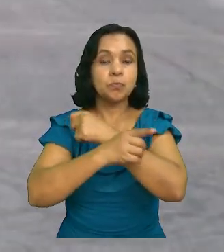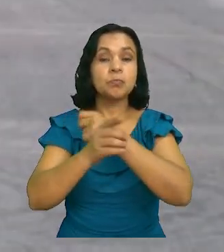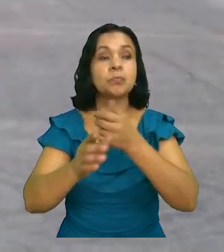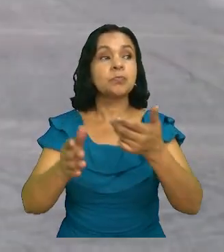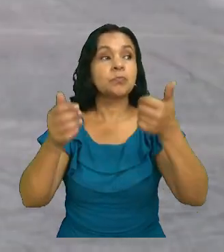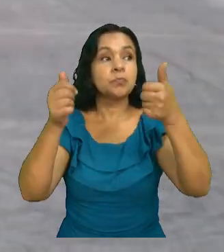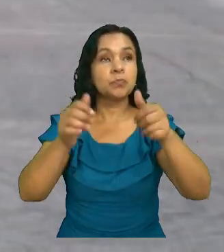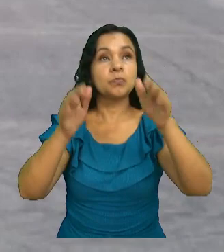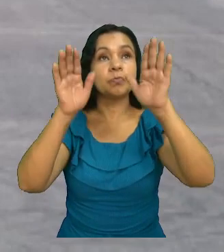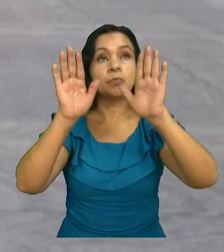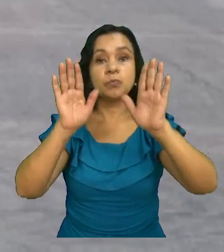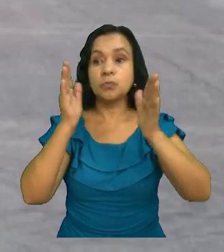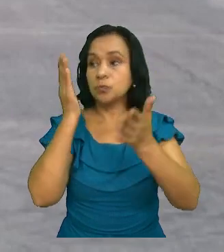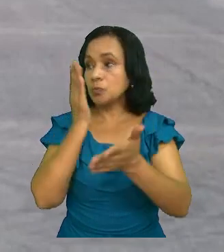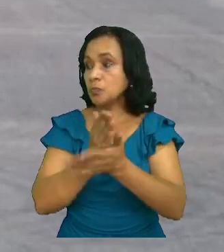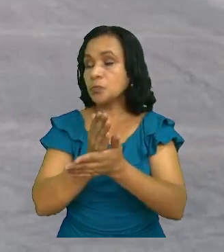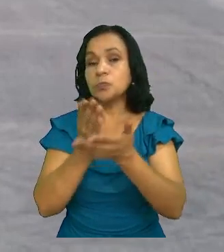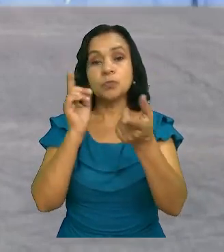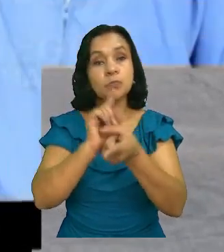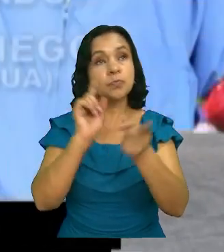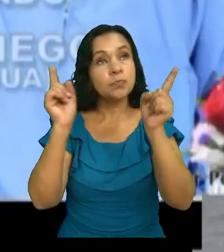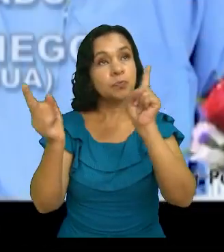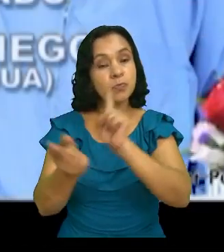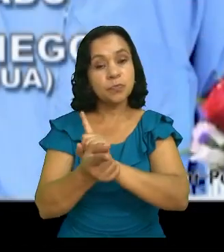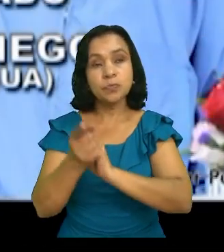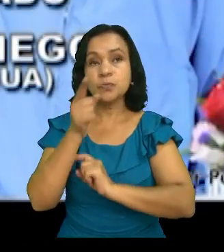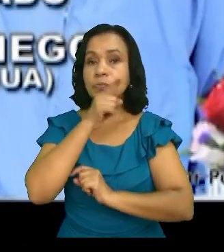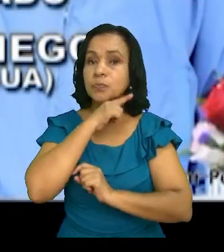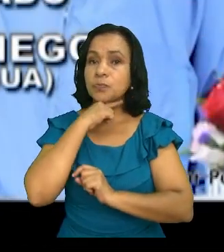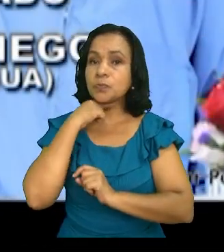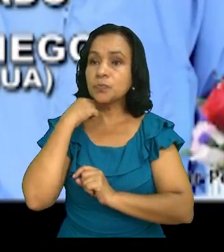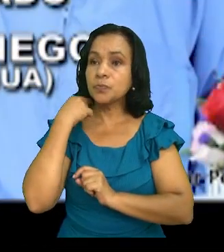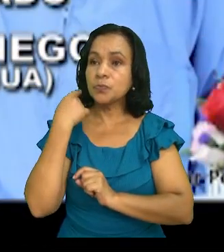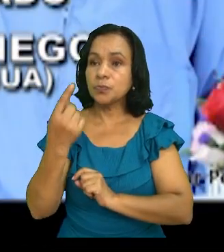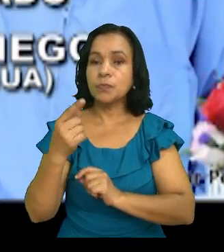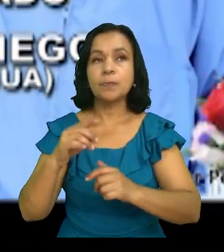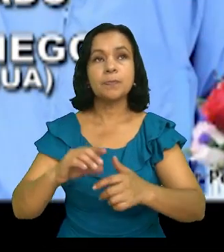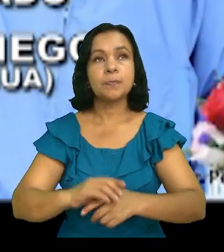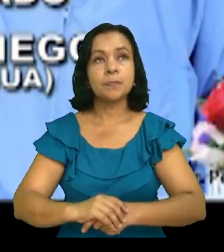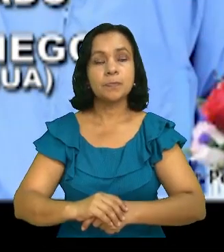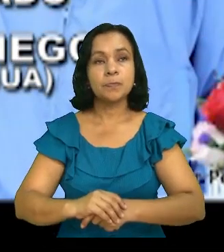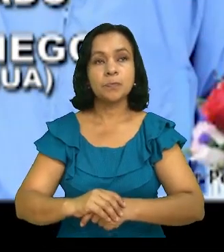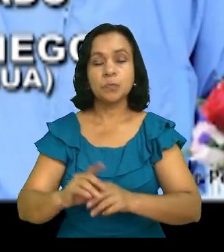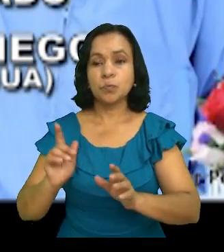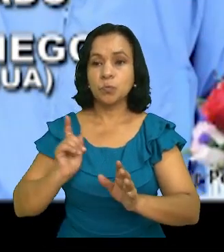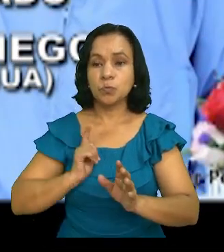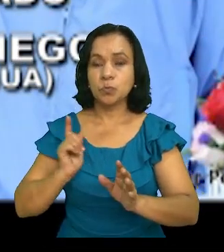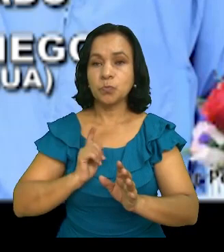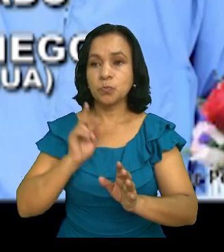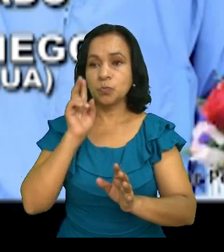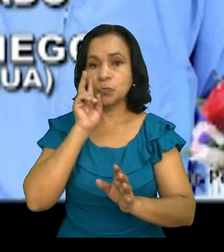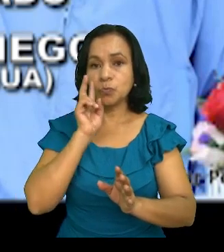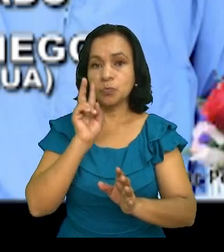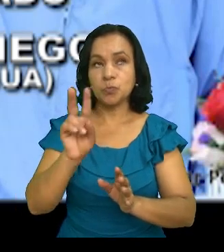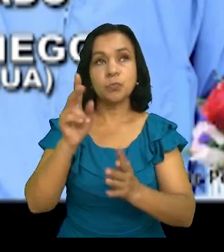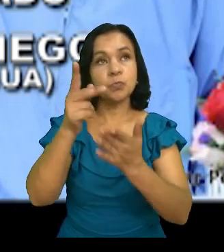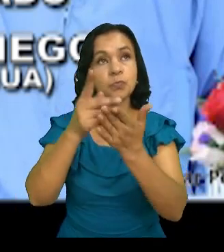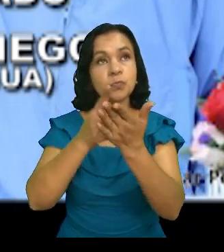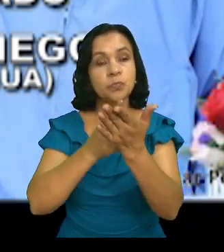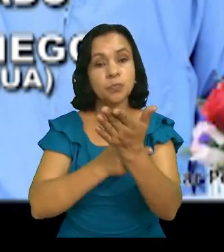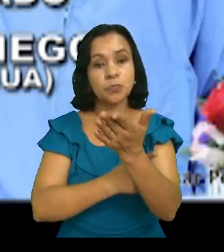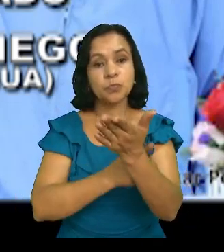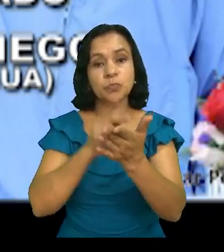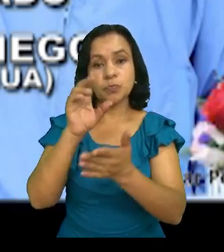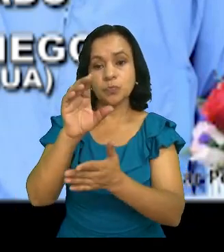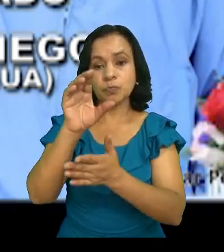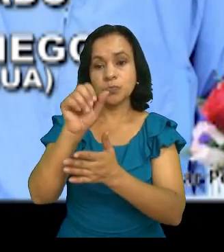fundamental para transformar radicalmente la realidad de la zona. Ahí tenemos en pantalla ahora el proyecto La